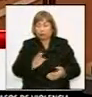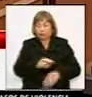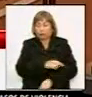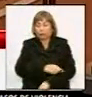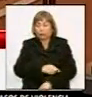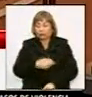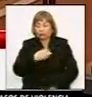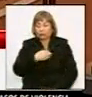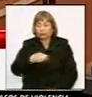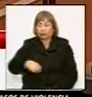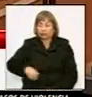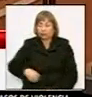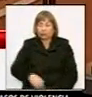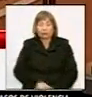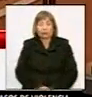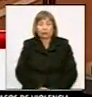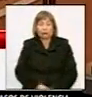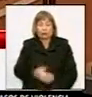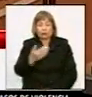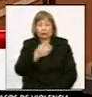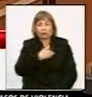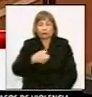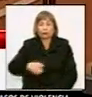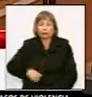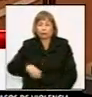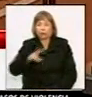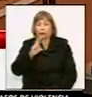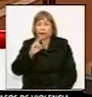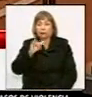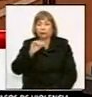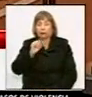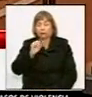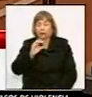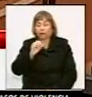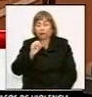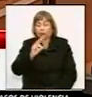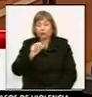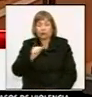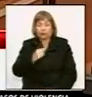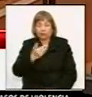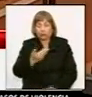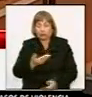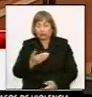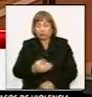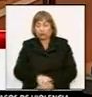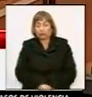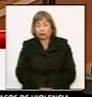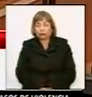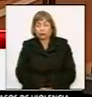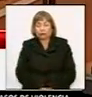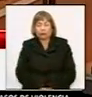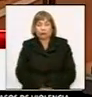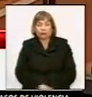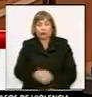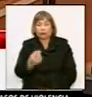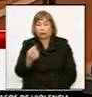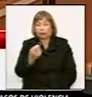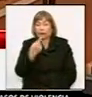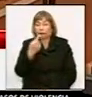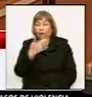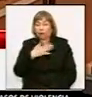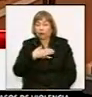presidente, del señor Vizcarra, presidente, dando un paso al costado. Yo como mujer soy muy